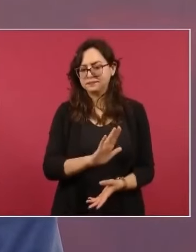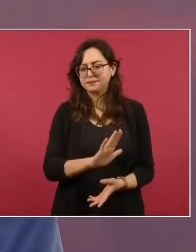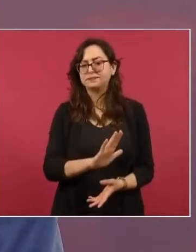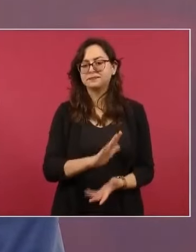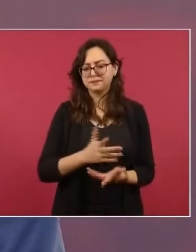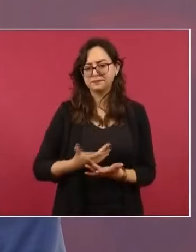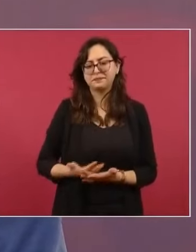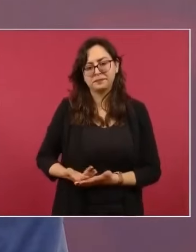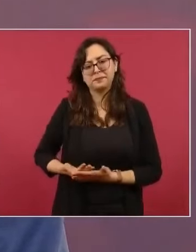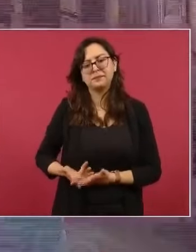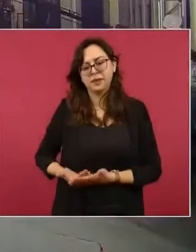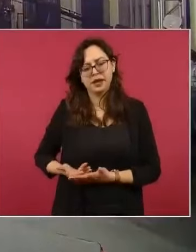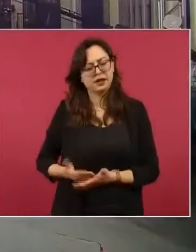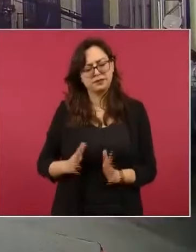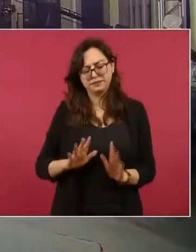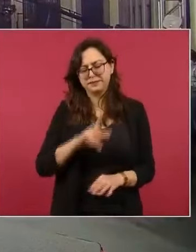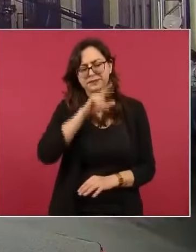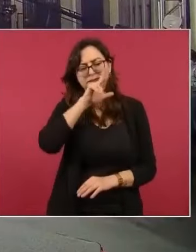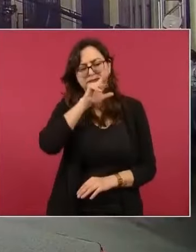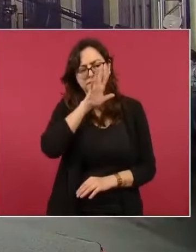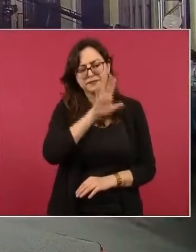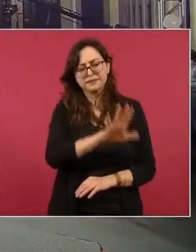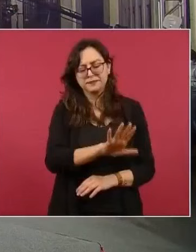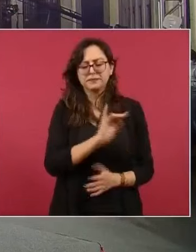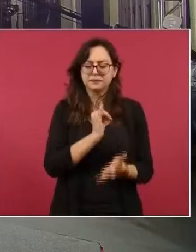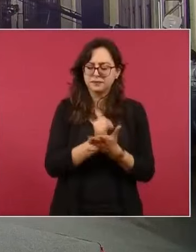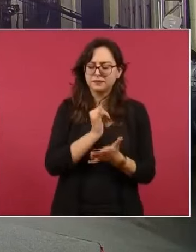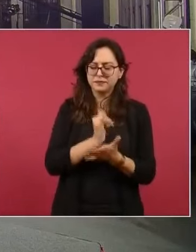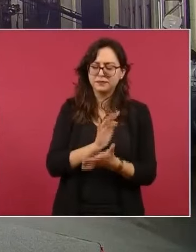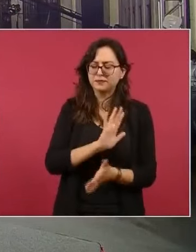al Estado mexicano, ¿no? Al aeropuerto,